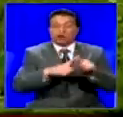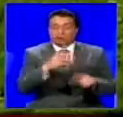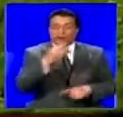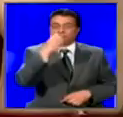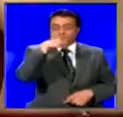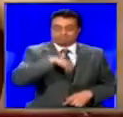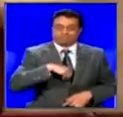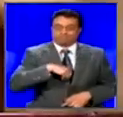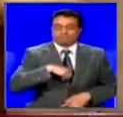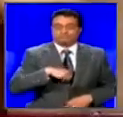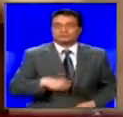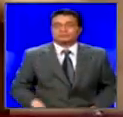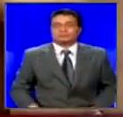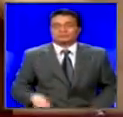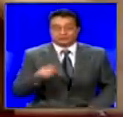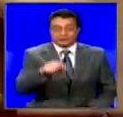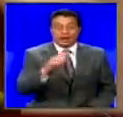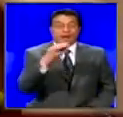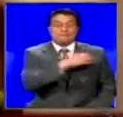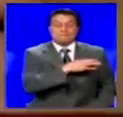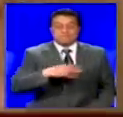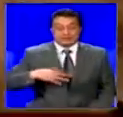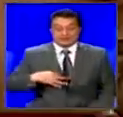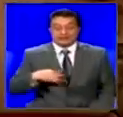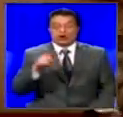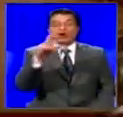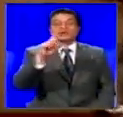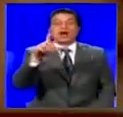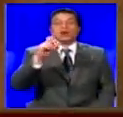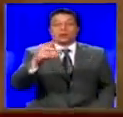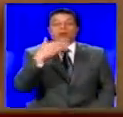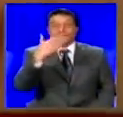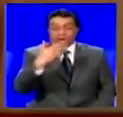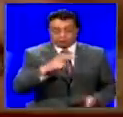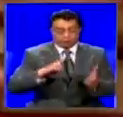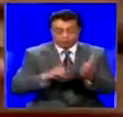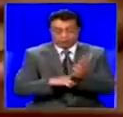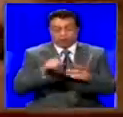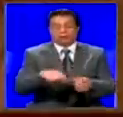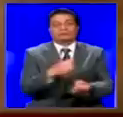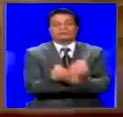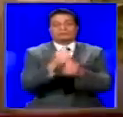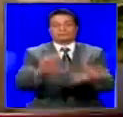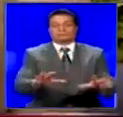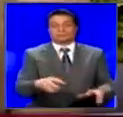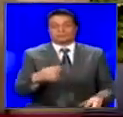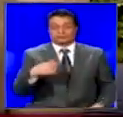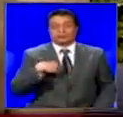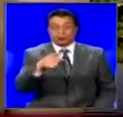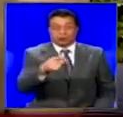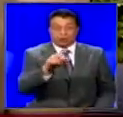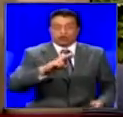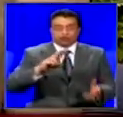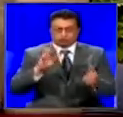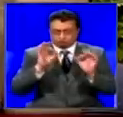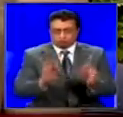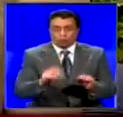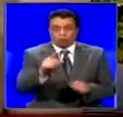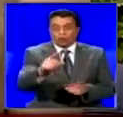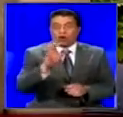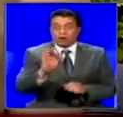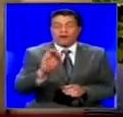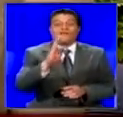ministra de Salud tuvo que dejar su cargo por decir lo que para ella es una verdad. Estoy segura que se hubiera dicho,